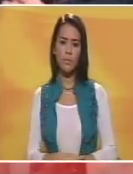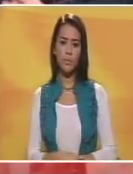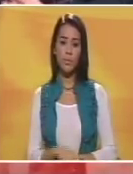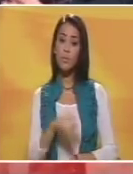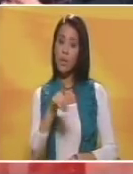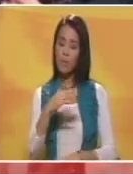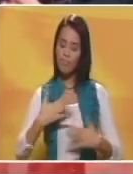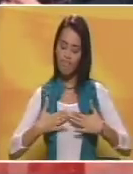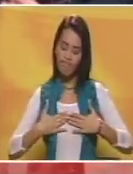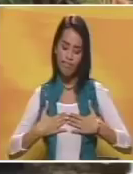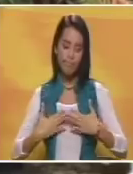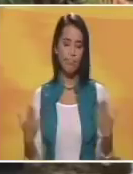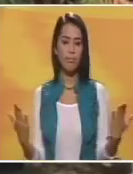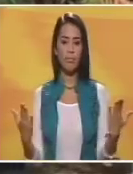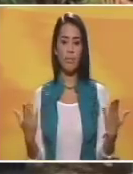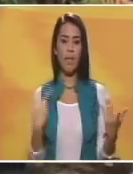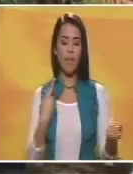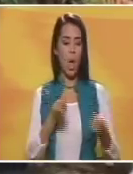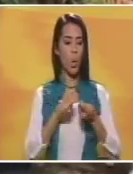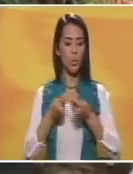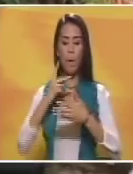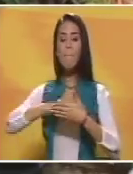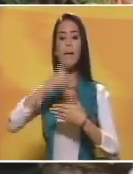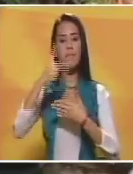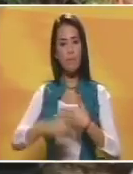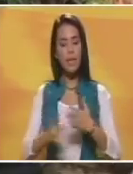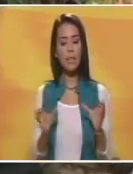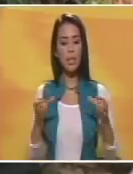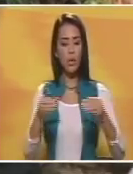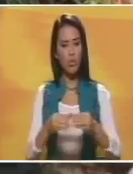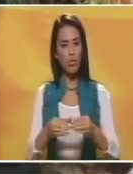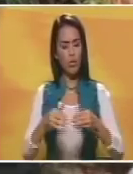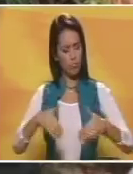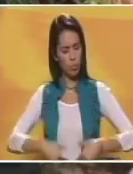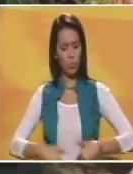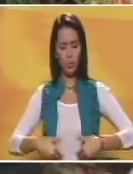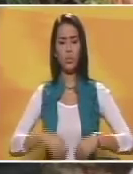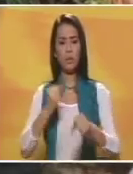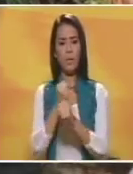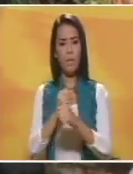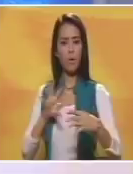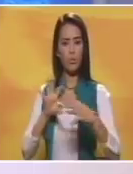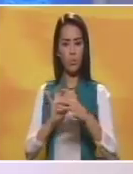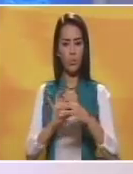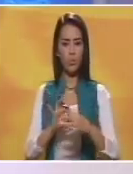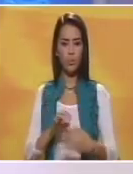tuvo la amabilidad de coordinar esta reunión, y vamos a seguir trabajando siempre juntos.